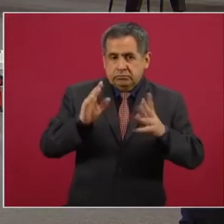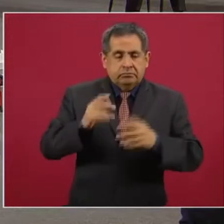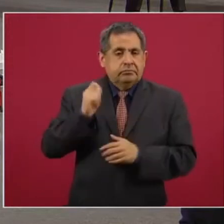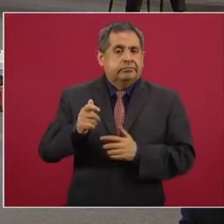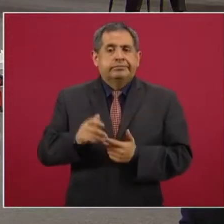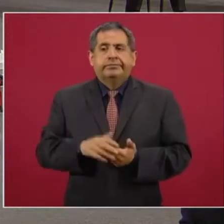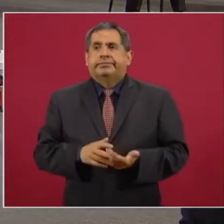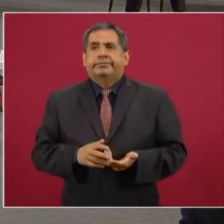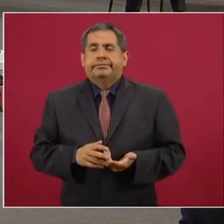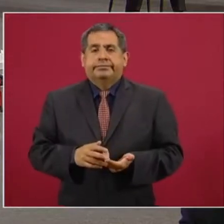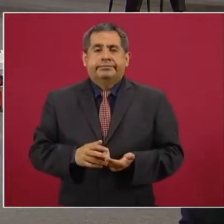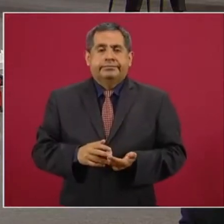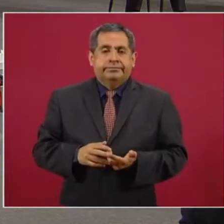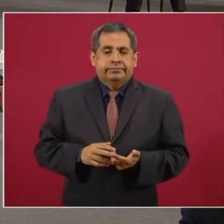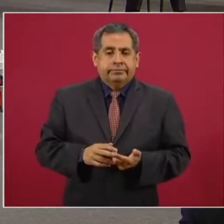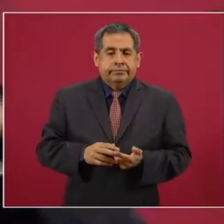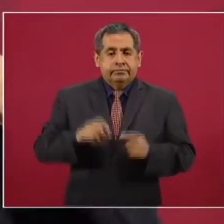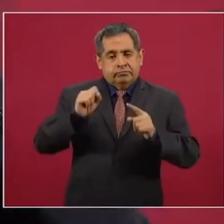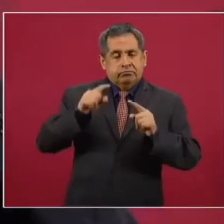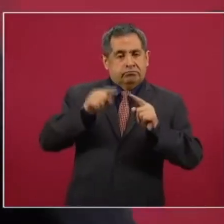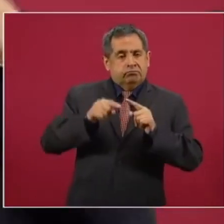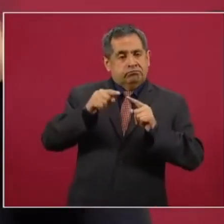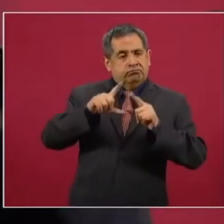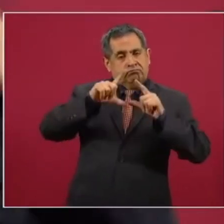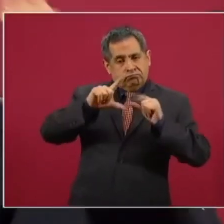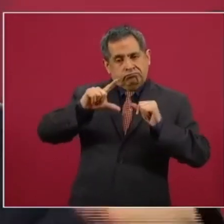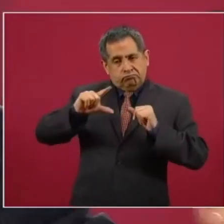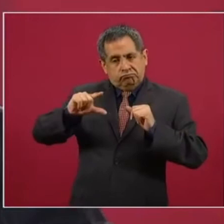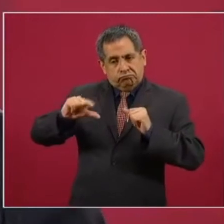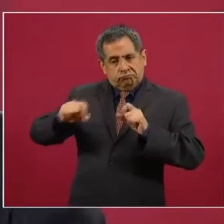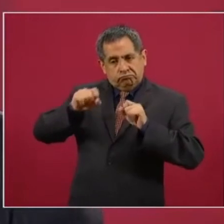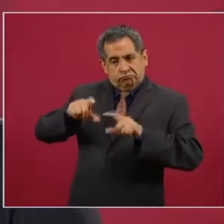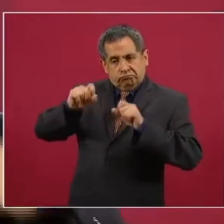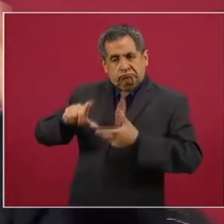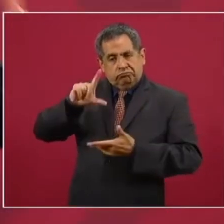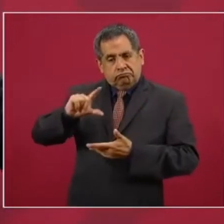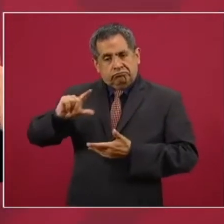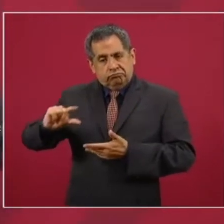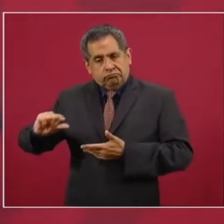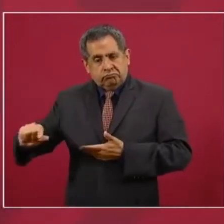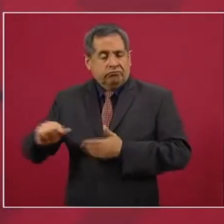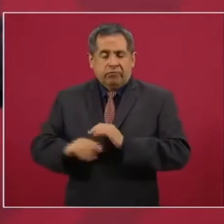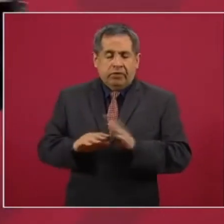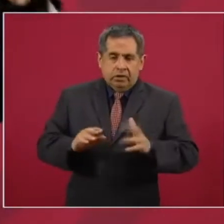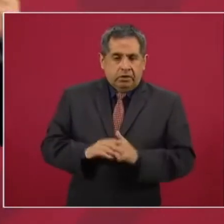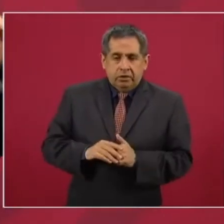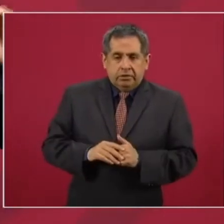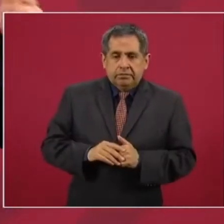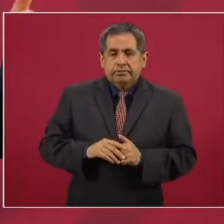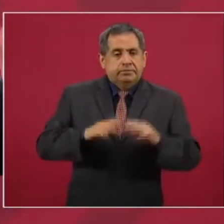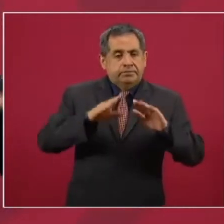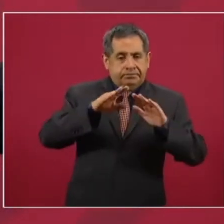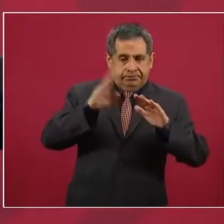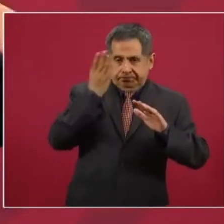manera monotónica, como le llamamos técnicamente, es decir, de manera continua, siempre para abajo. Es como si fuera una